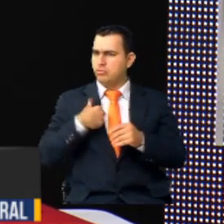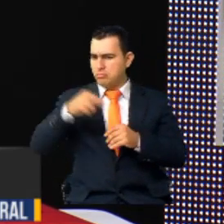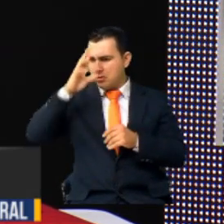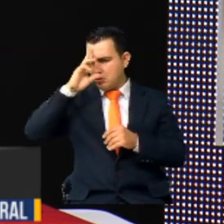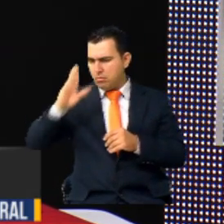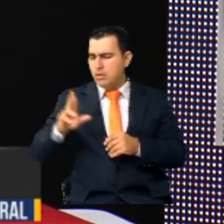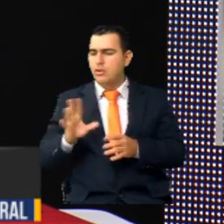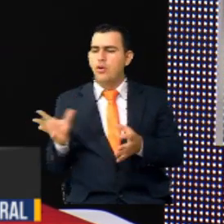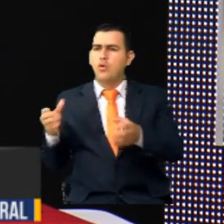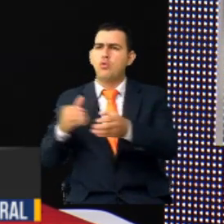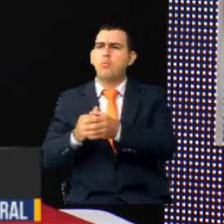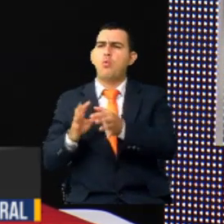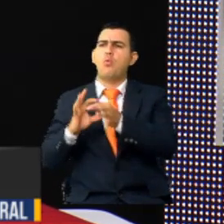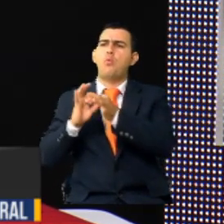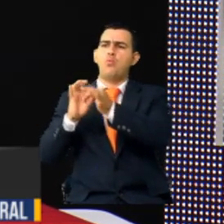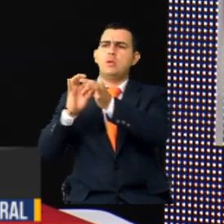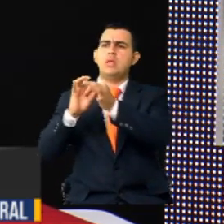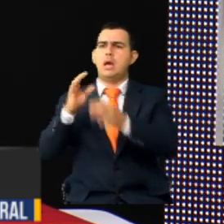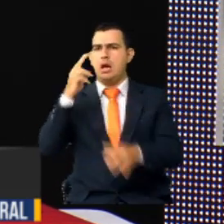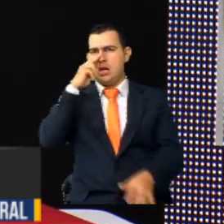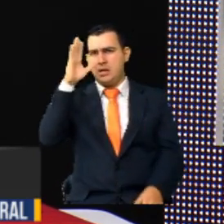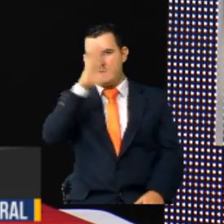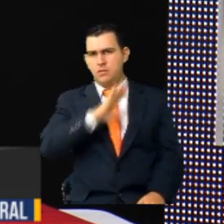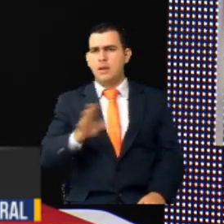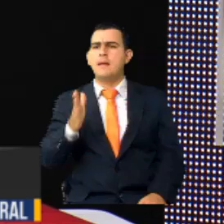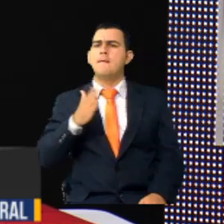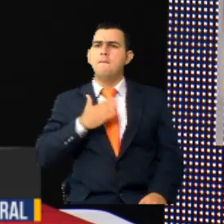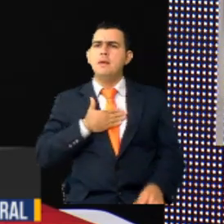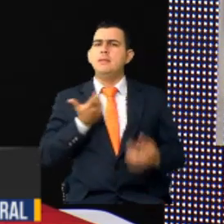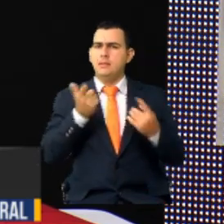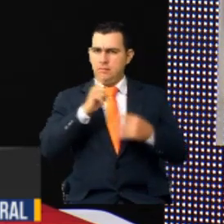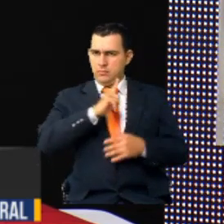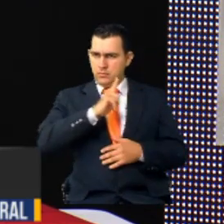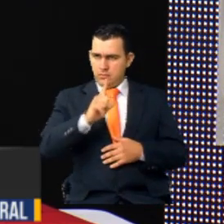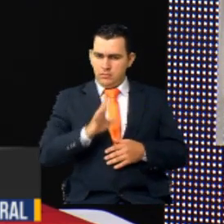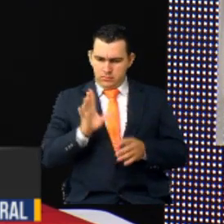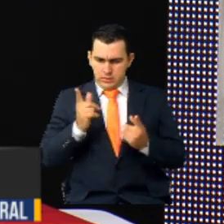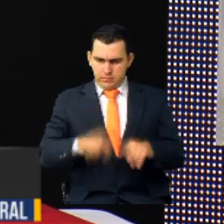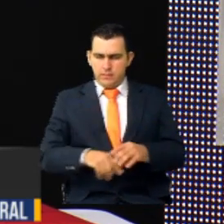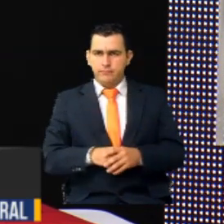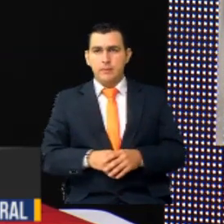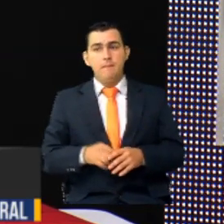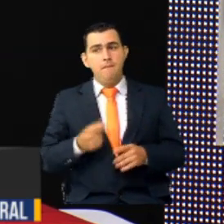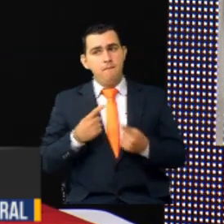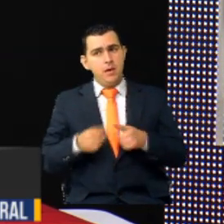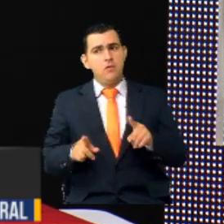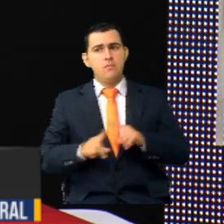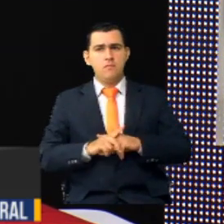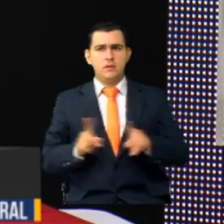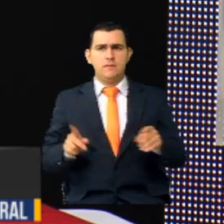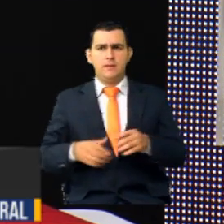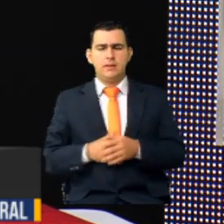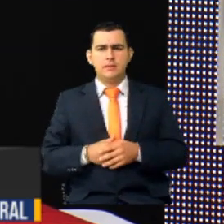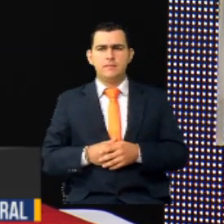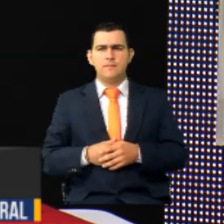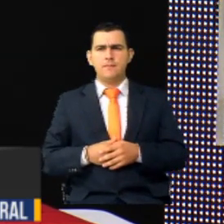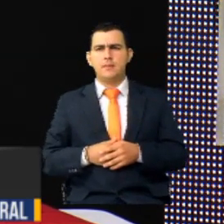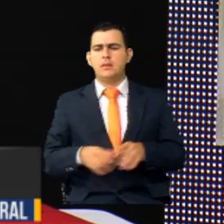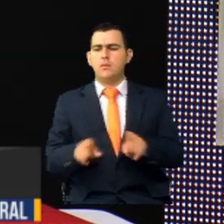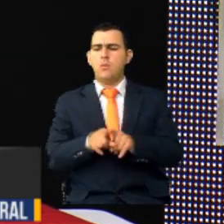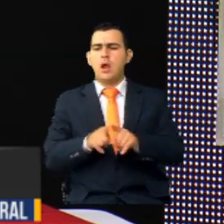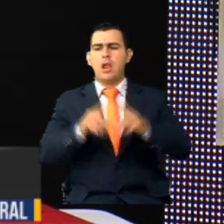unidad nacional en donde mi partido también hace parte, pero eso es muy diferente a tener